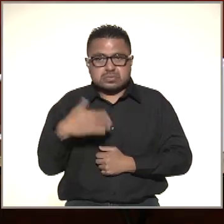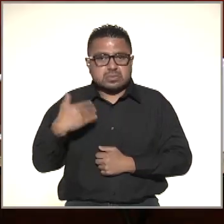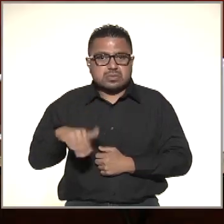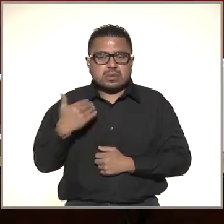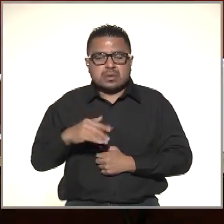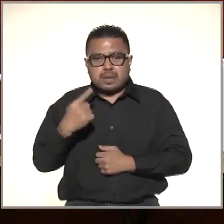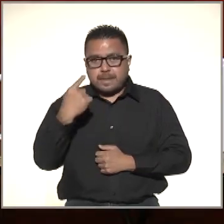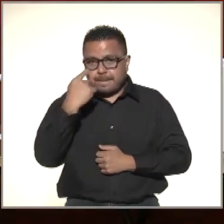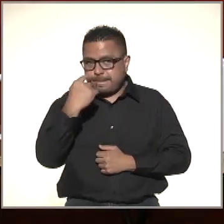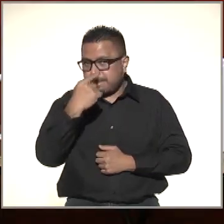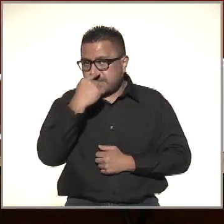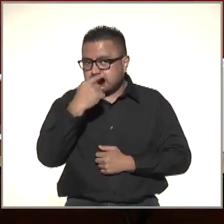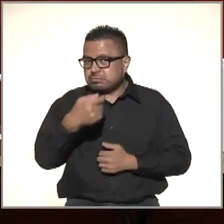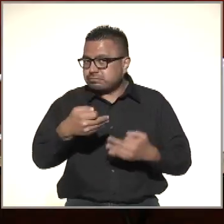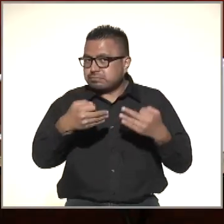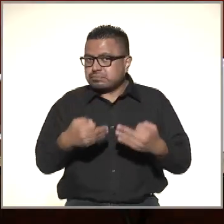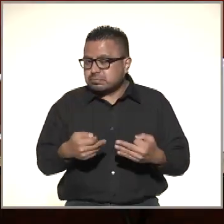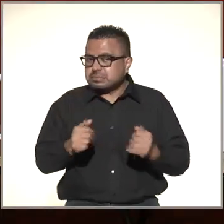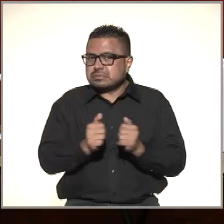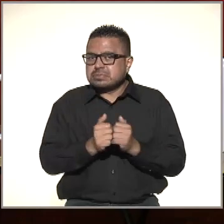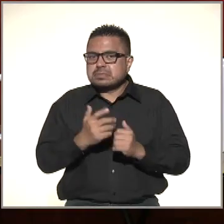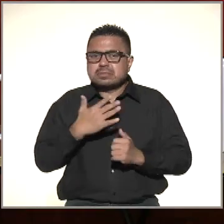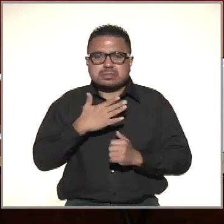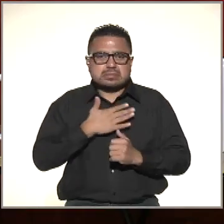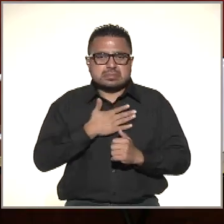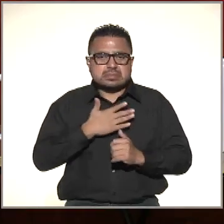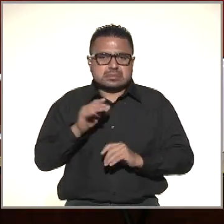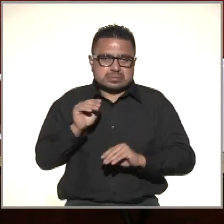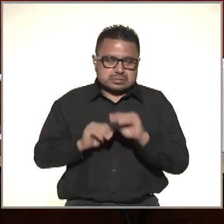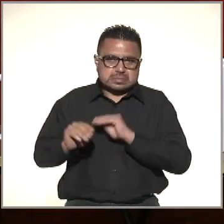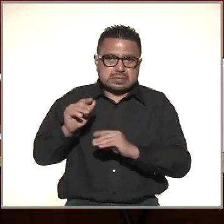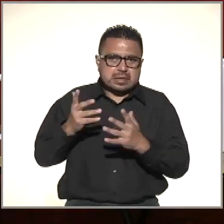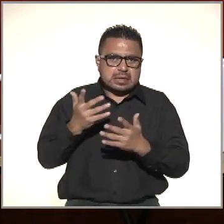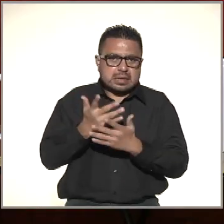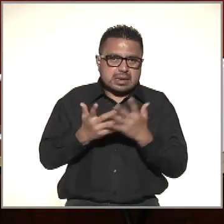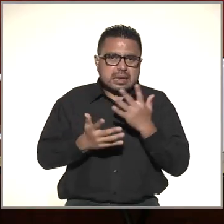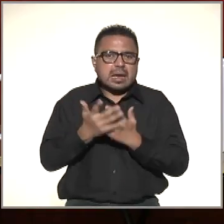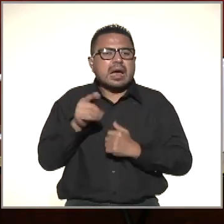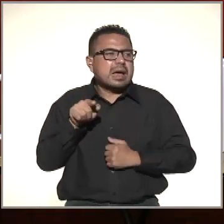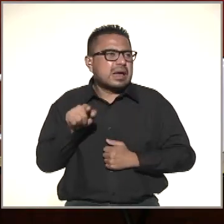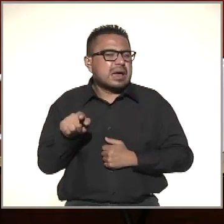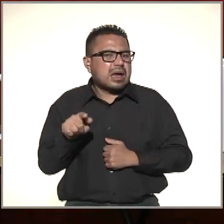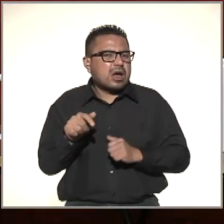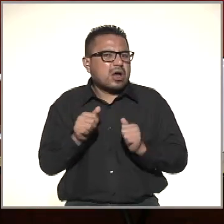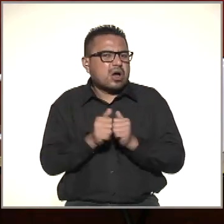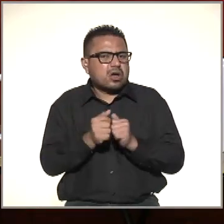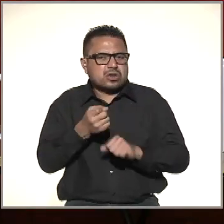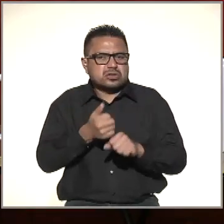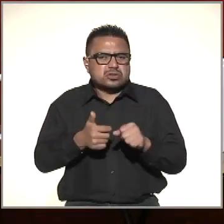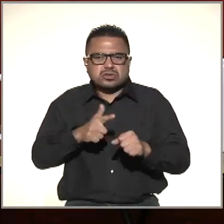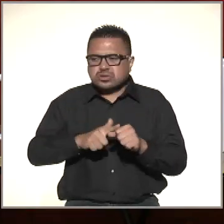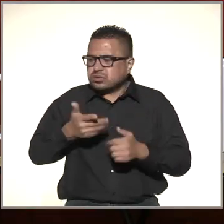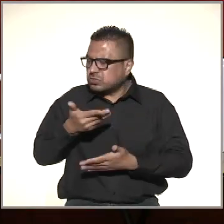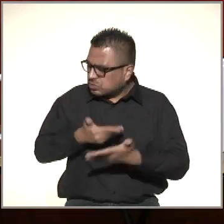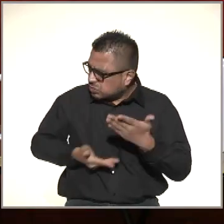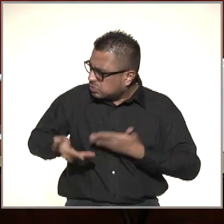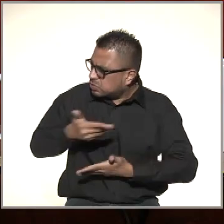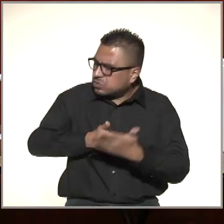nuestra mirada, cuentan nuestros ademanes, además son ademanes entre nosotros